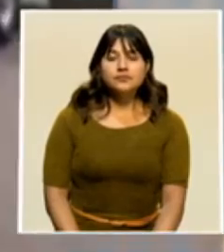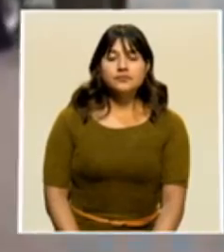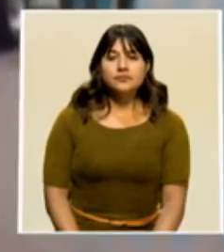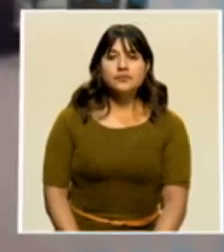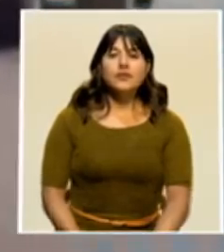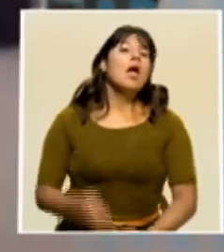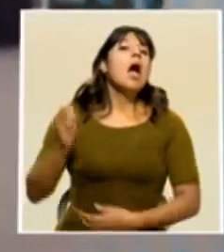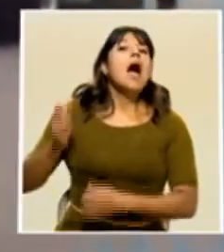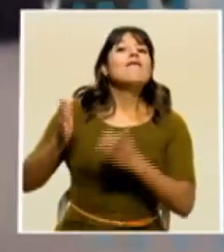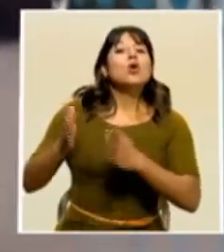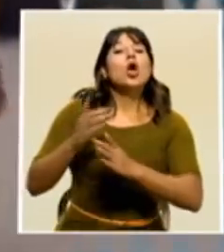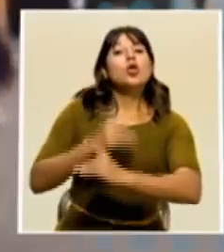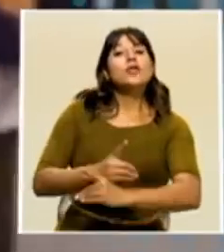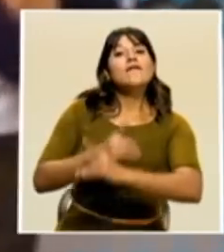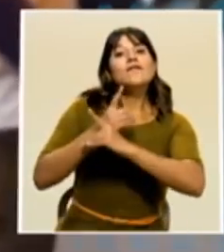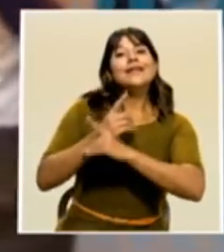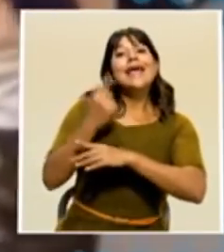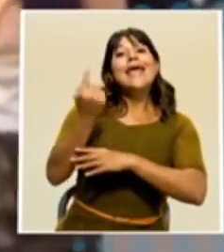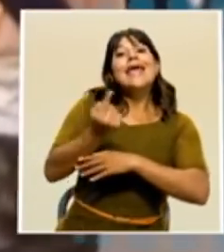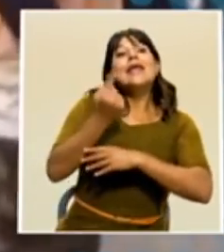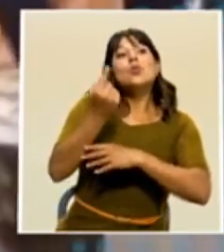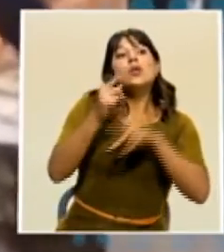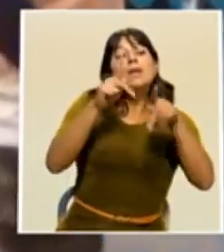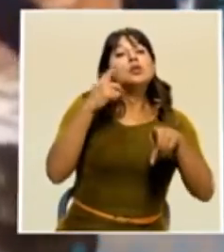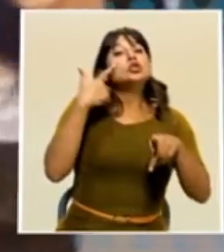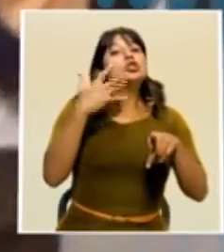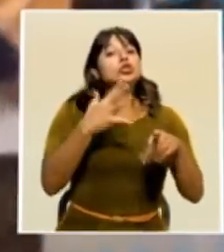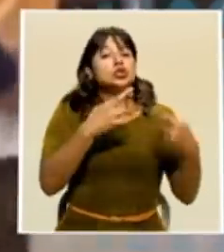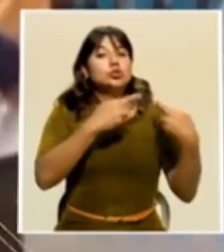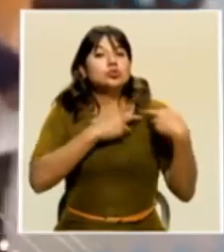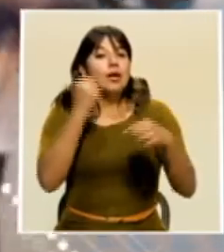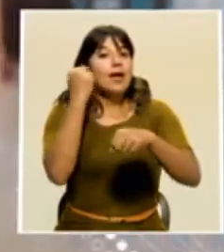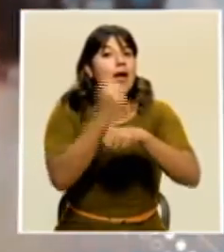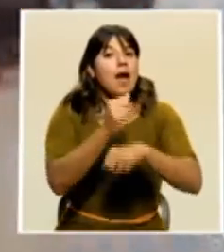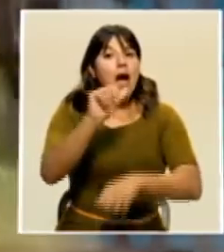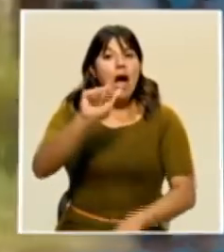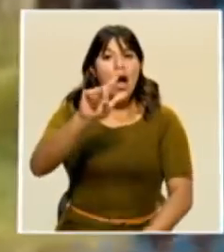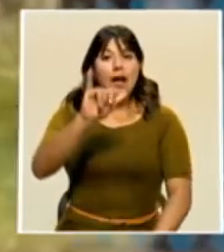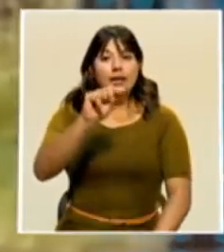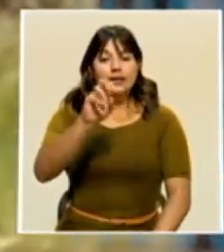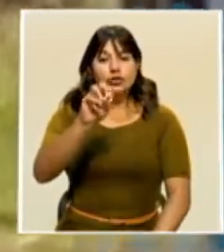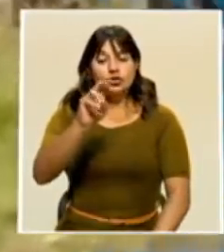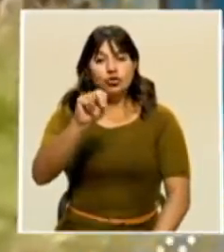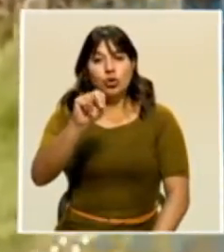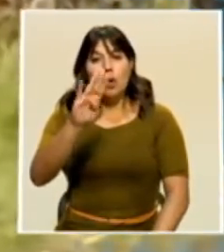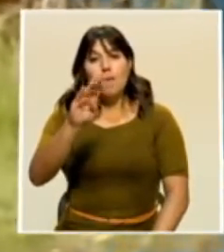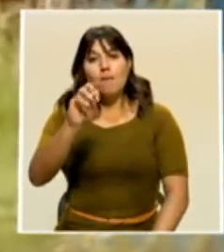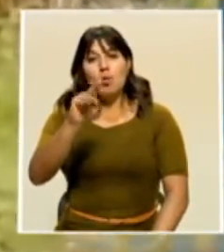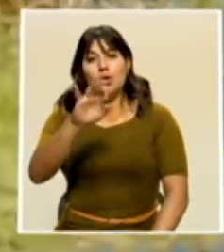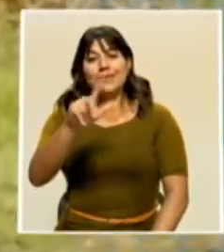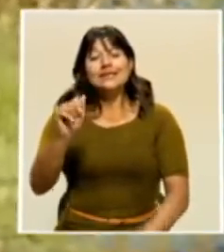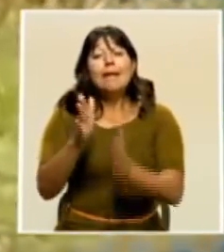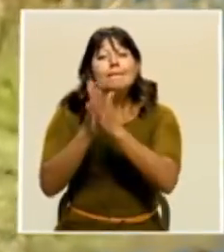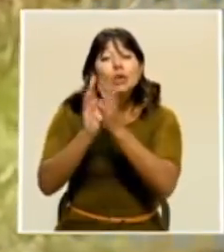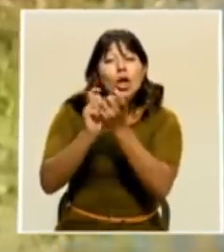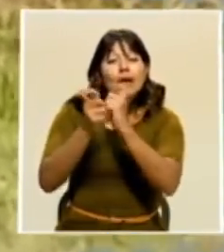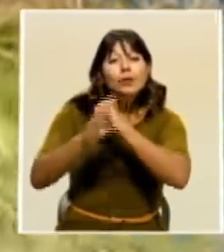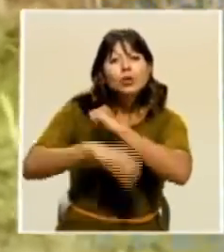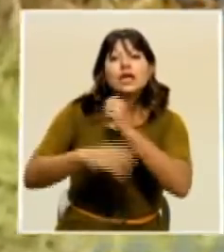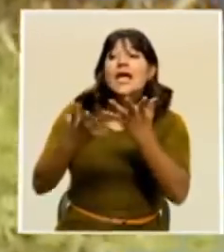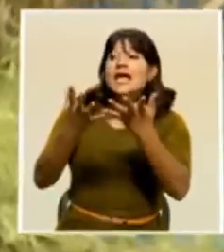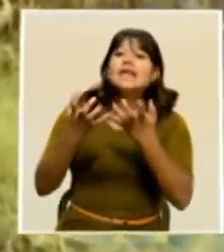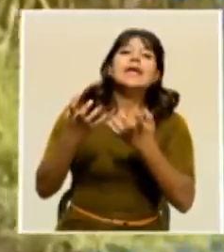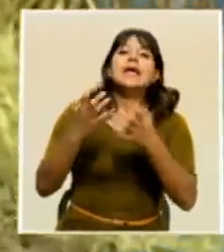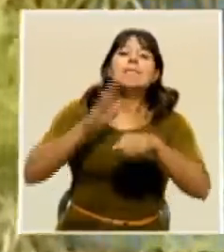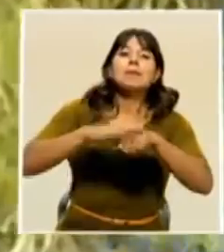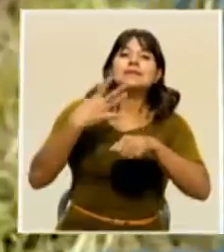El abogado defensor del único sospechoso del homicidio de Alison Bonilla solicitó el cambio de medidas cautelares y quiere que le quiten la